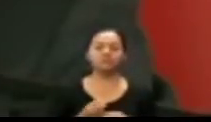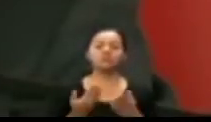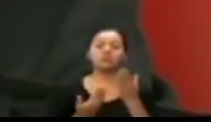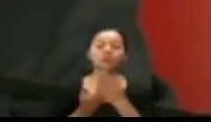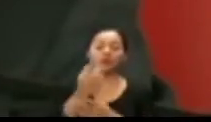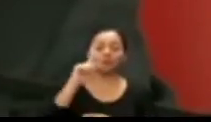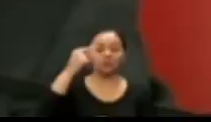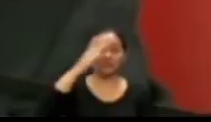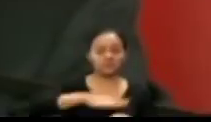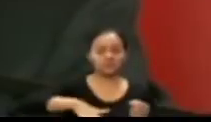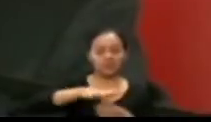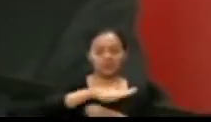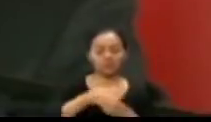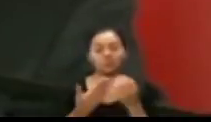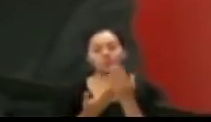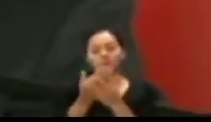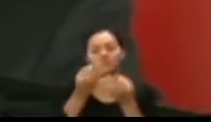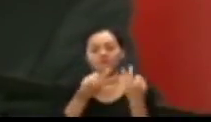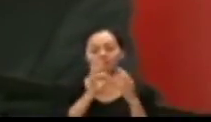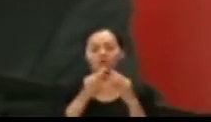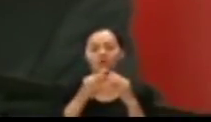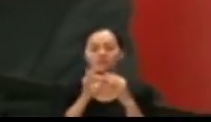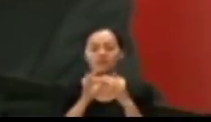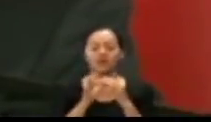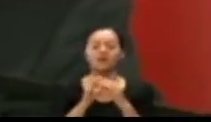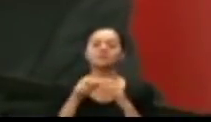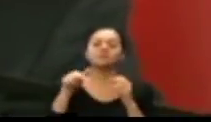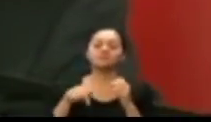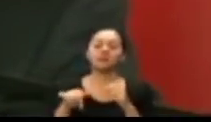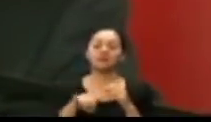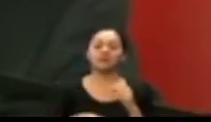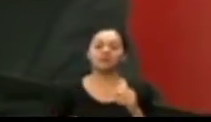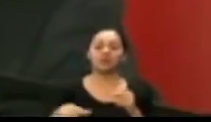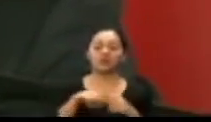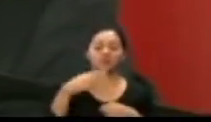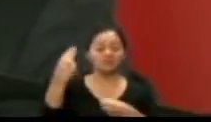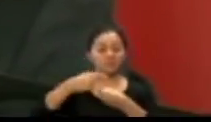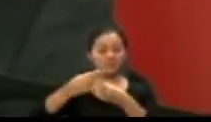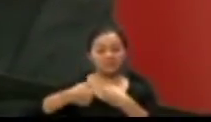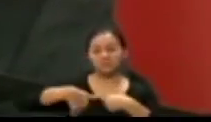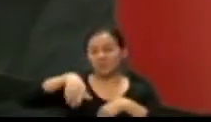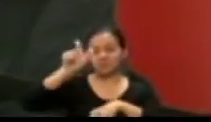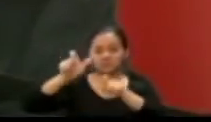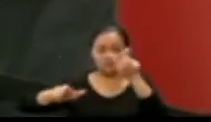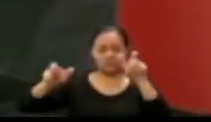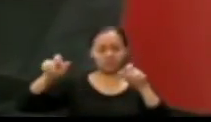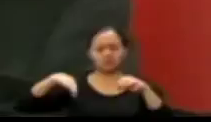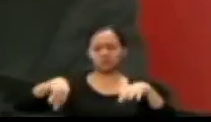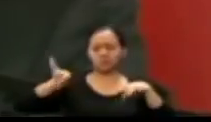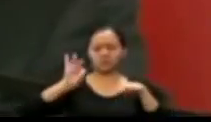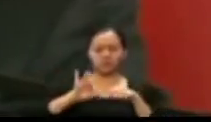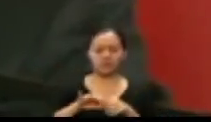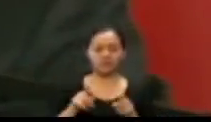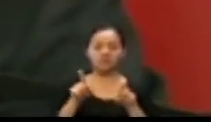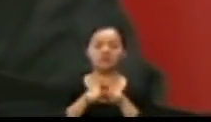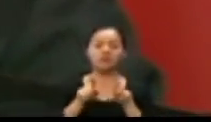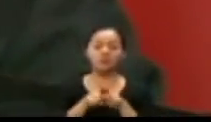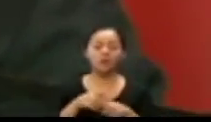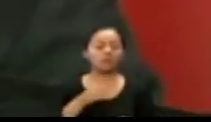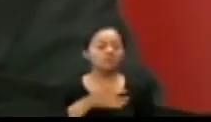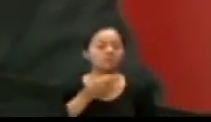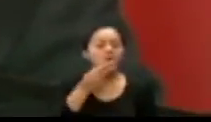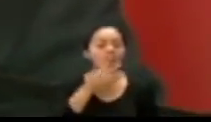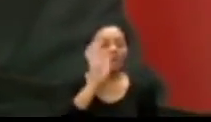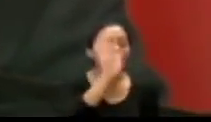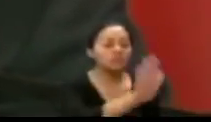de democracia, si es posible, con la participación del ciudadano, es decir, con bajar al territorio